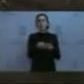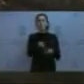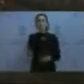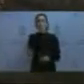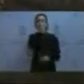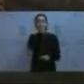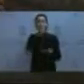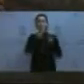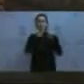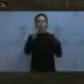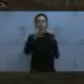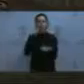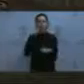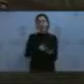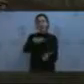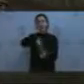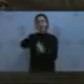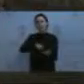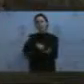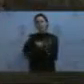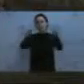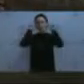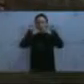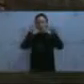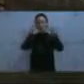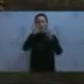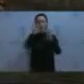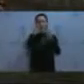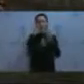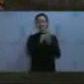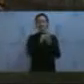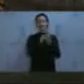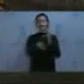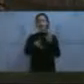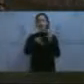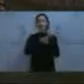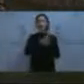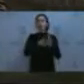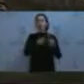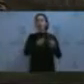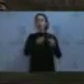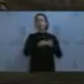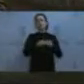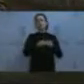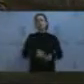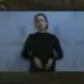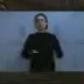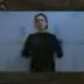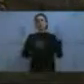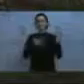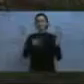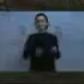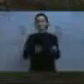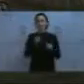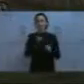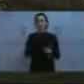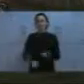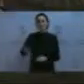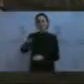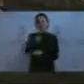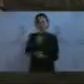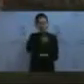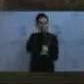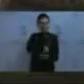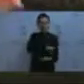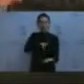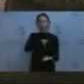sistema educativo, en los términos previstos en el Estatuto y en la Ley de Uso. En los centros de educación primaria en los que se implante